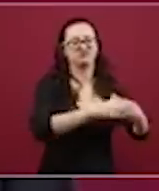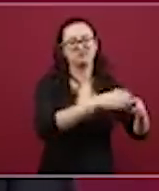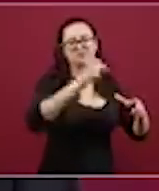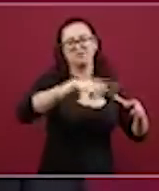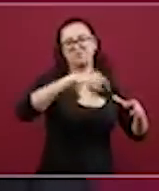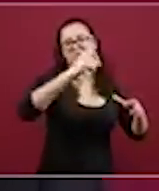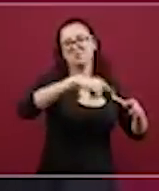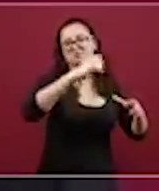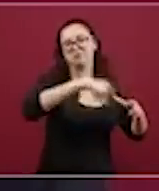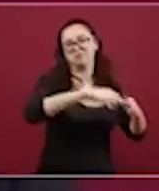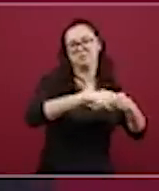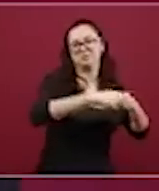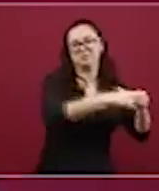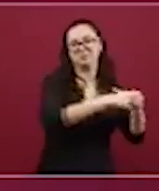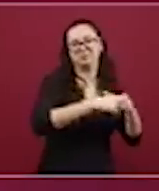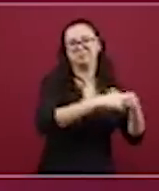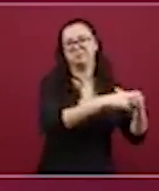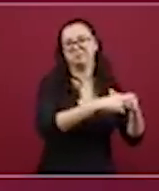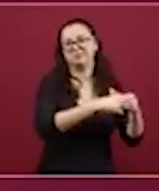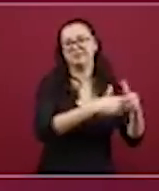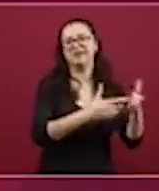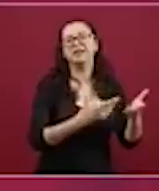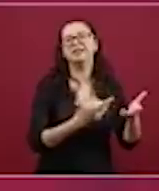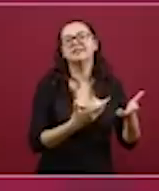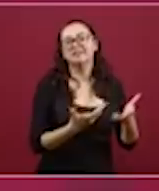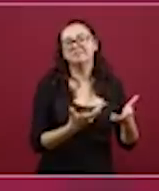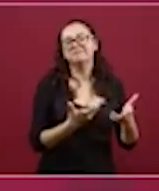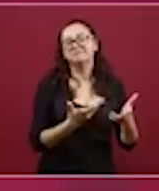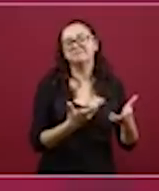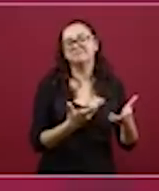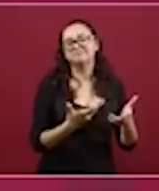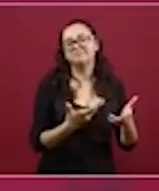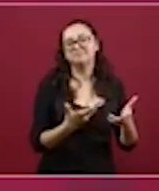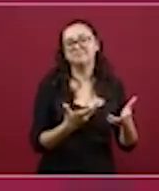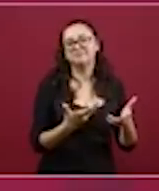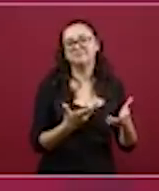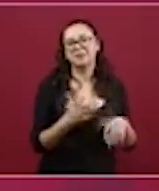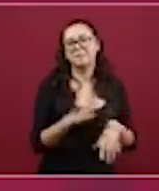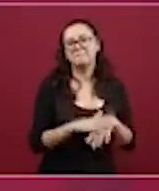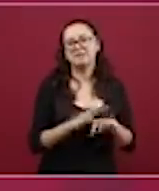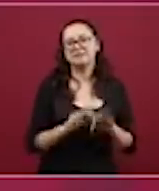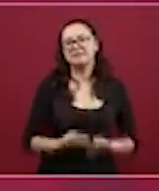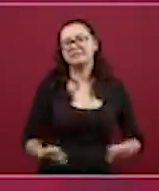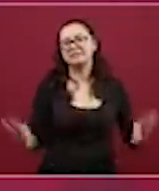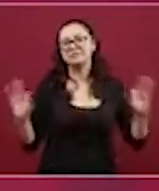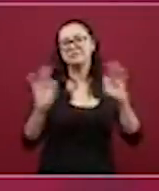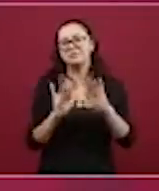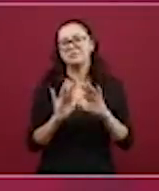¿Y cuál es una de las condiciones básicas